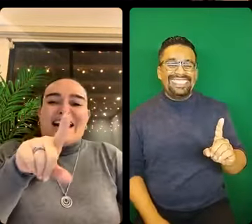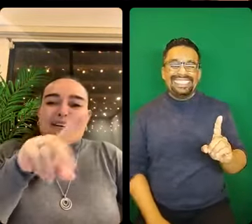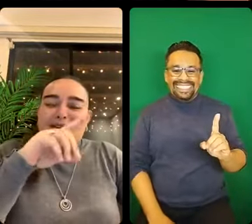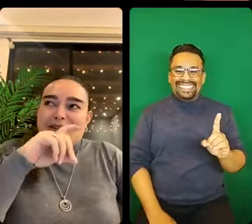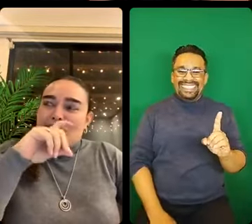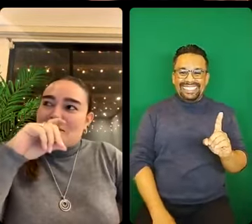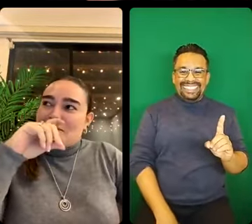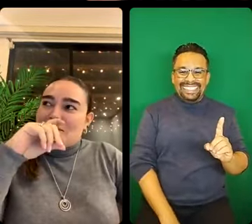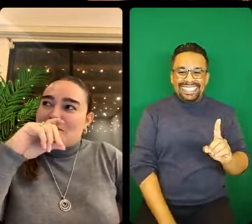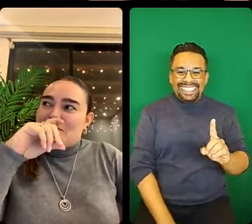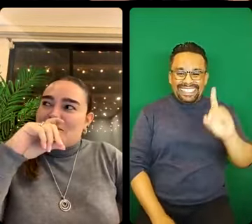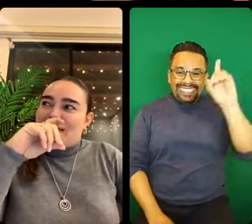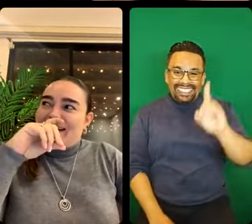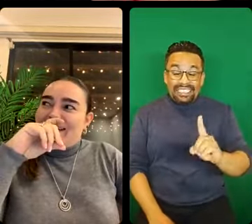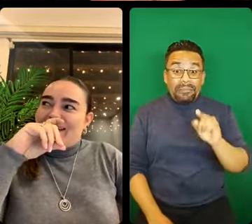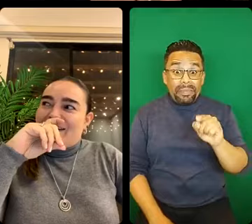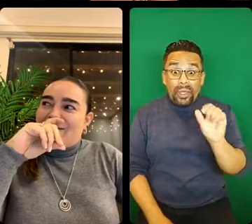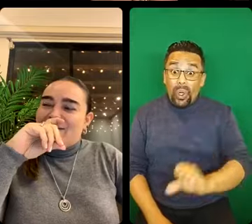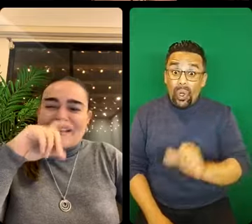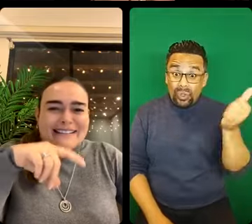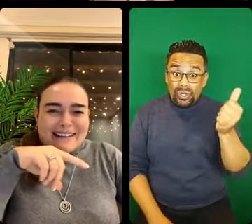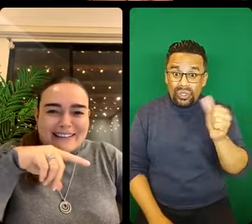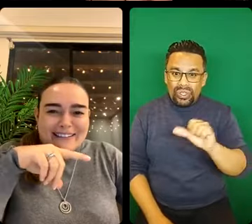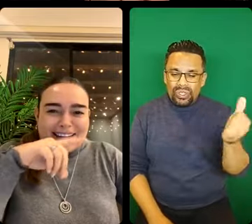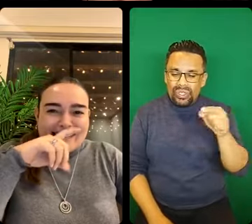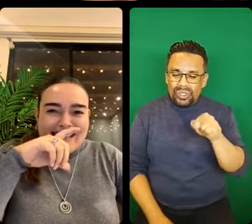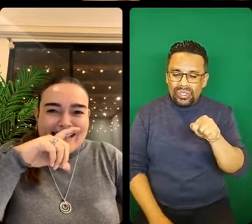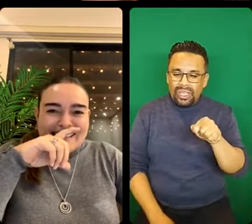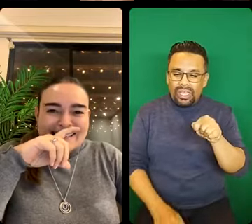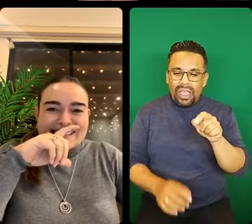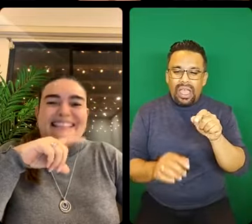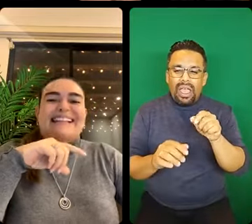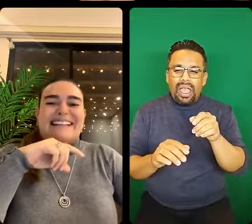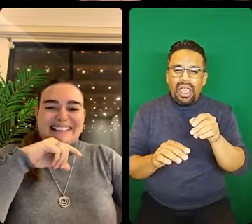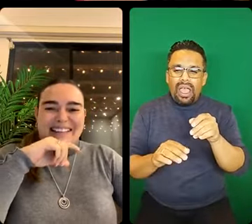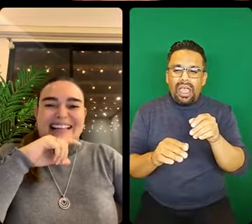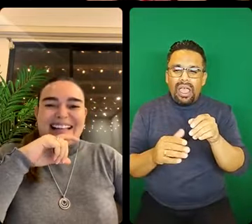Y hay otro que me gustó mucho, Anticonsentido, creo que era.